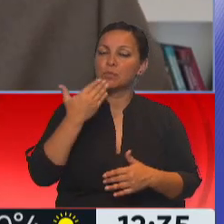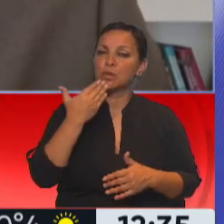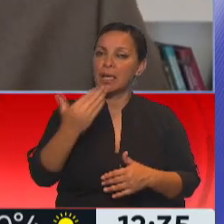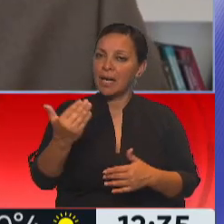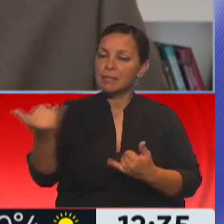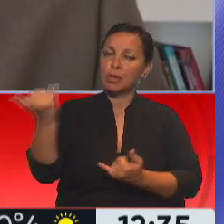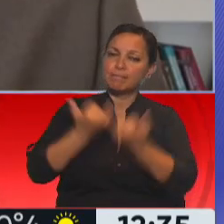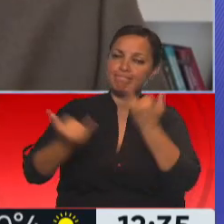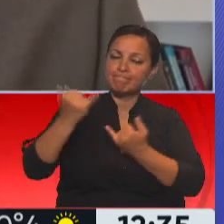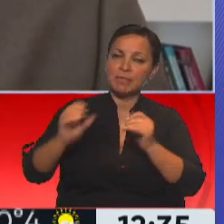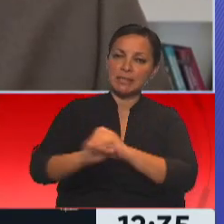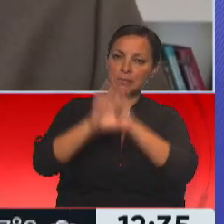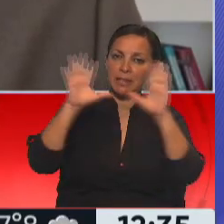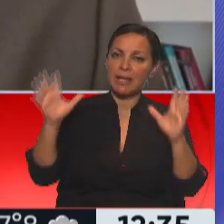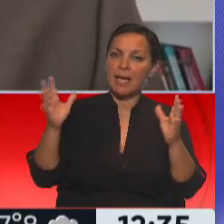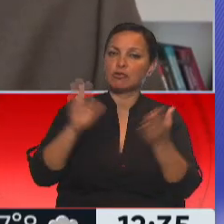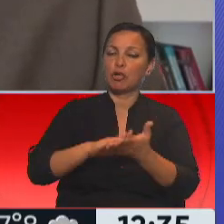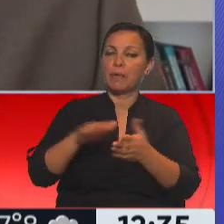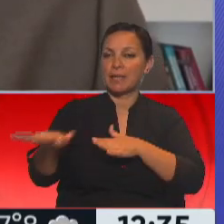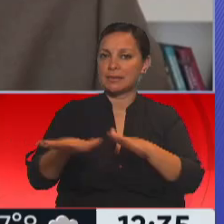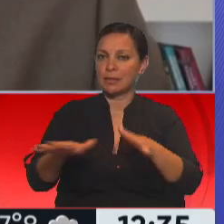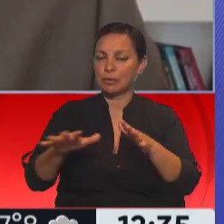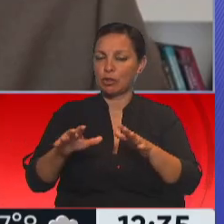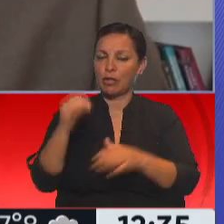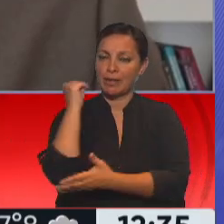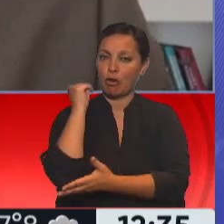esclarecido el panorama de lo que está pasando a nivel